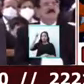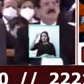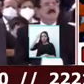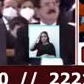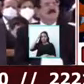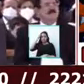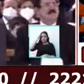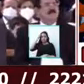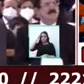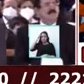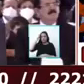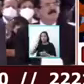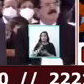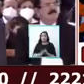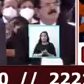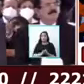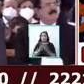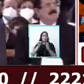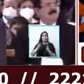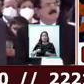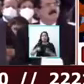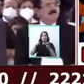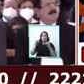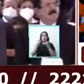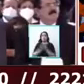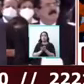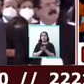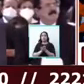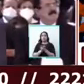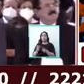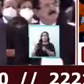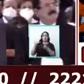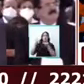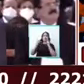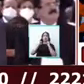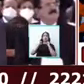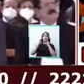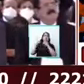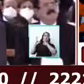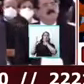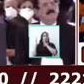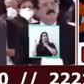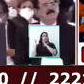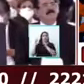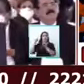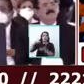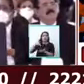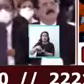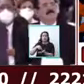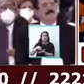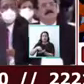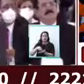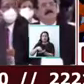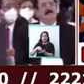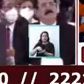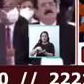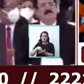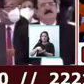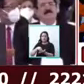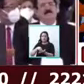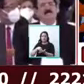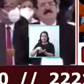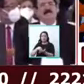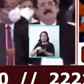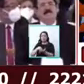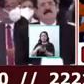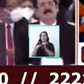popularmente. Cada sistema político, económico, social tiene también su sistema educativo, valga la redundancia. Entonces, es